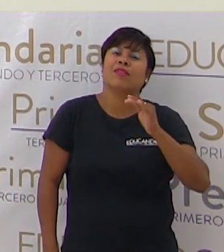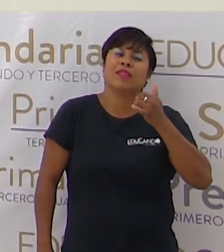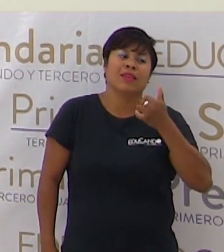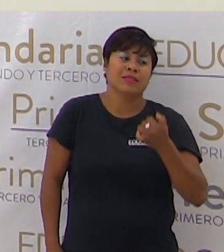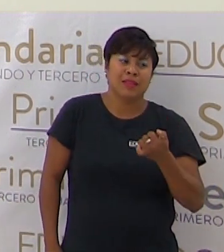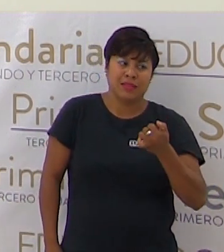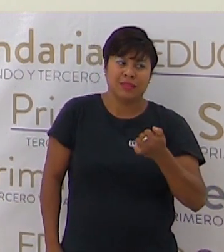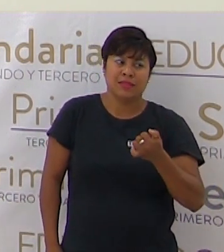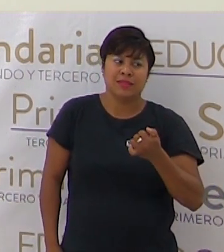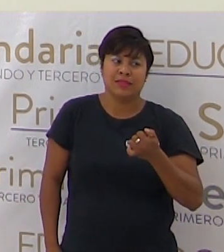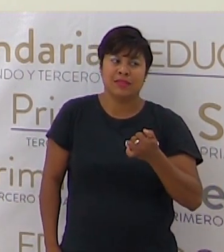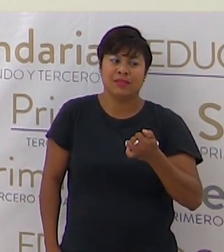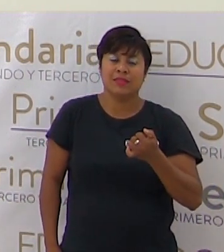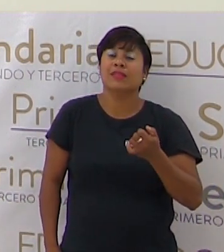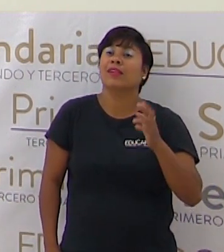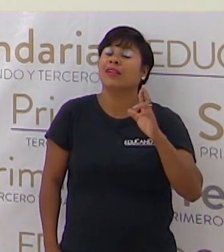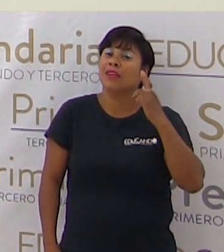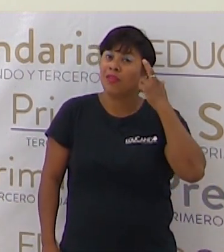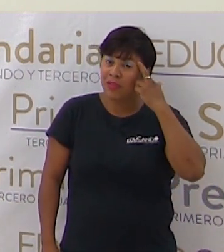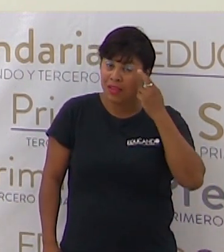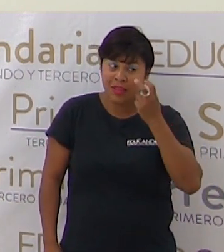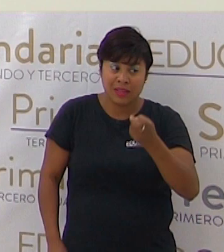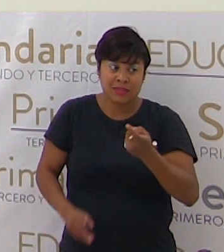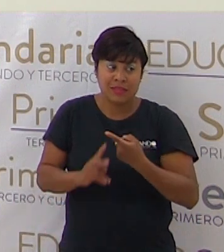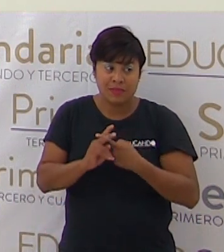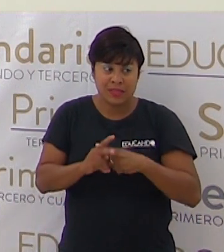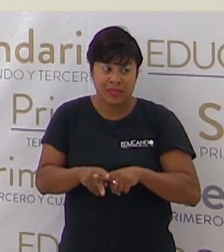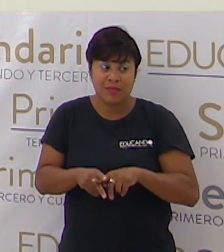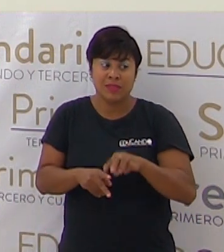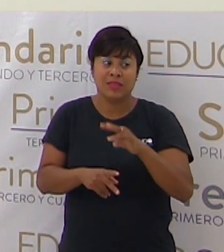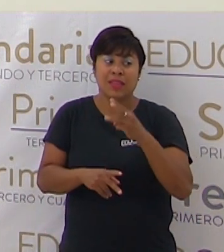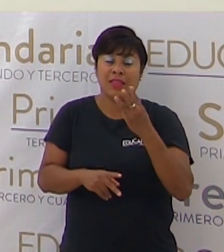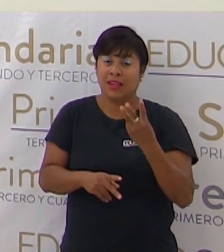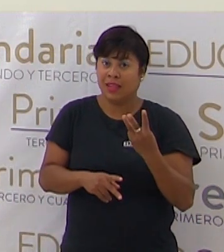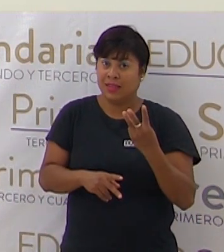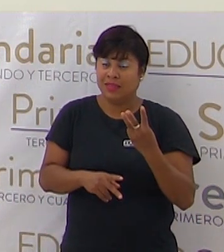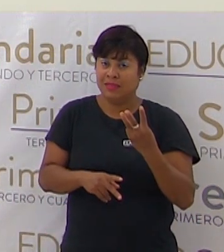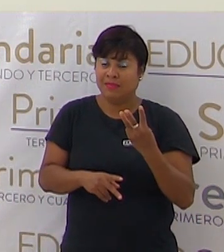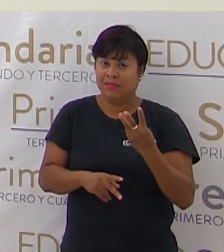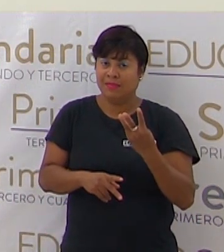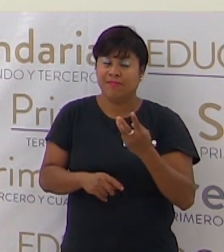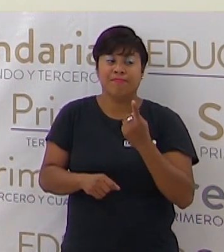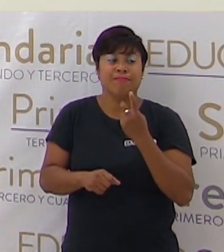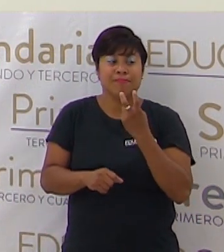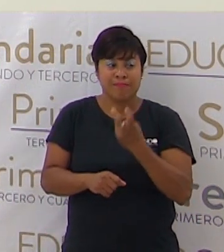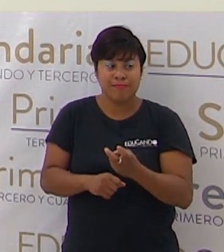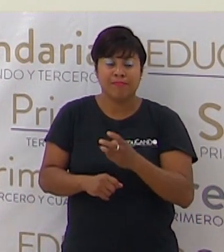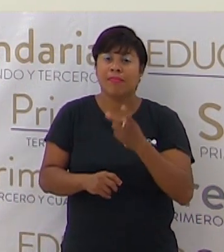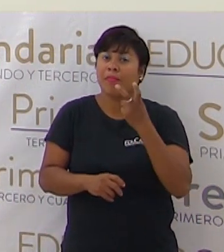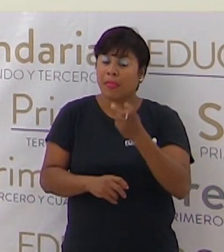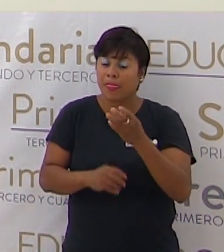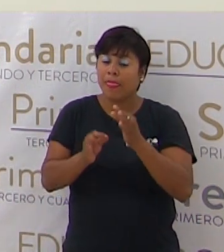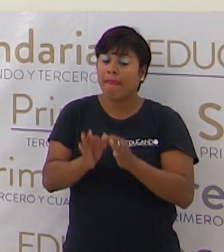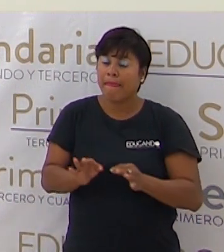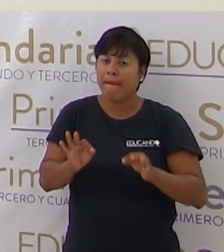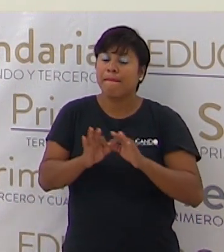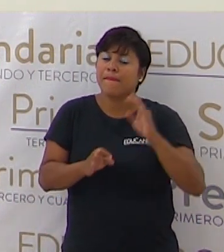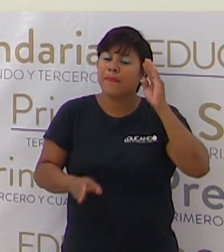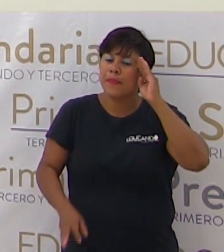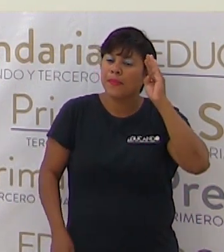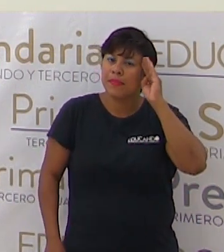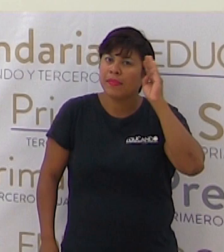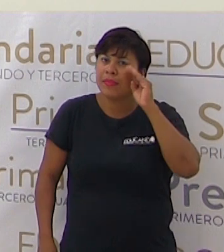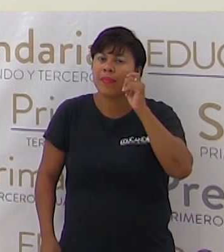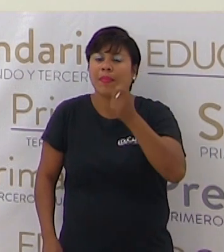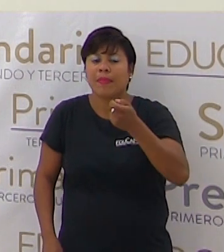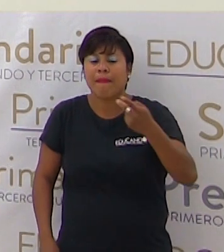96. Recuerda que aquí empezamos de 3, ¿sí? Por eso es muy importante pensar qué me